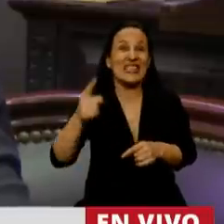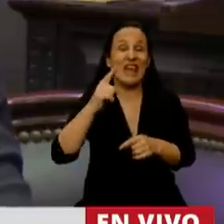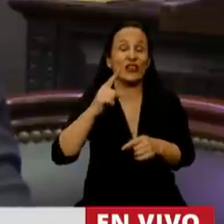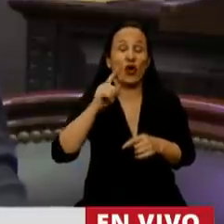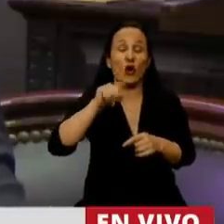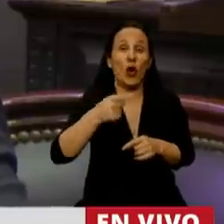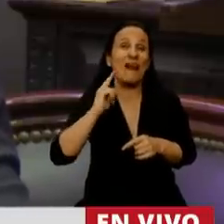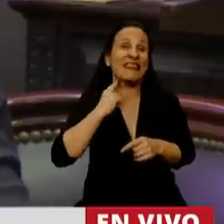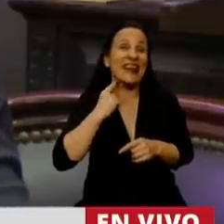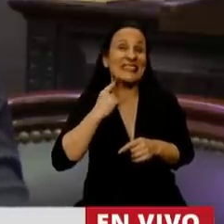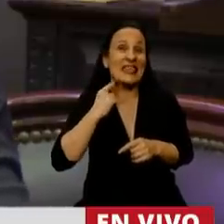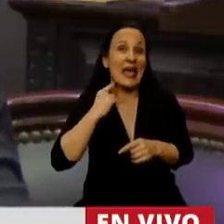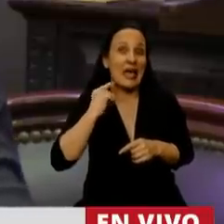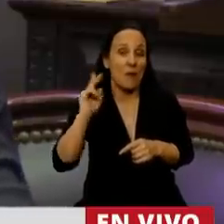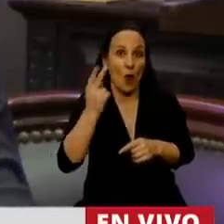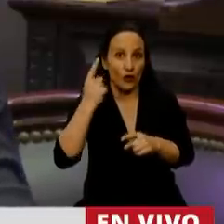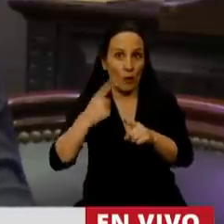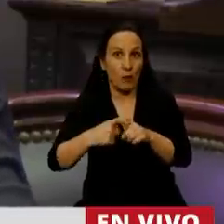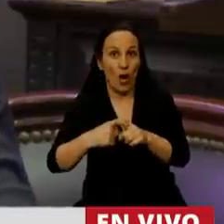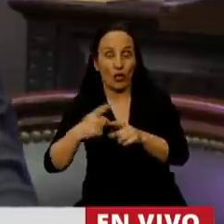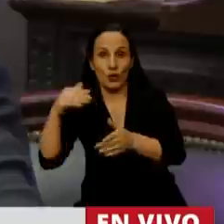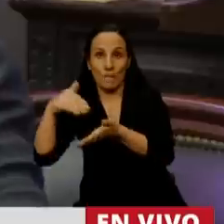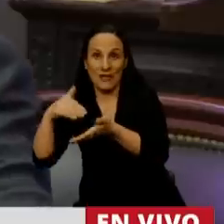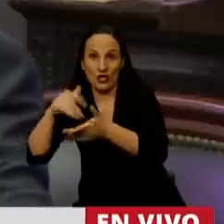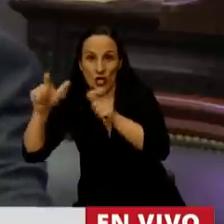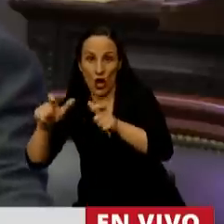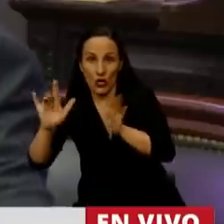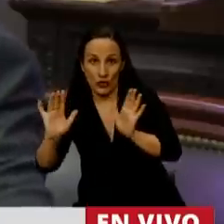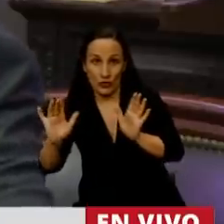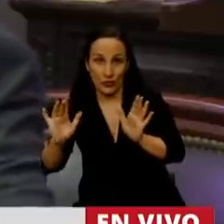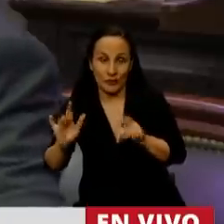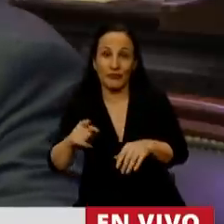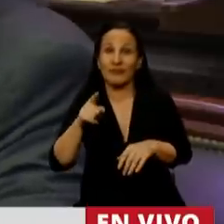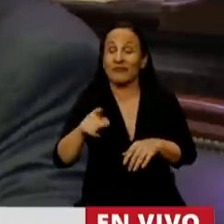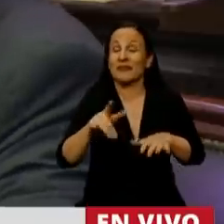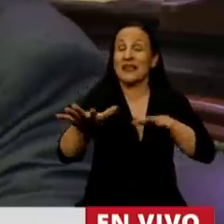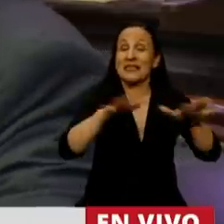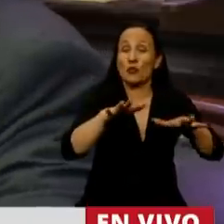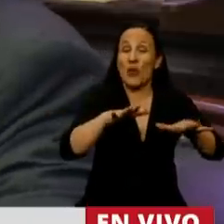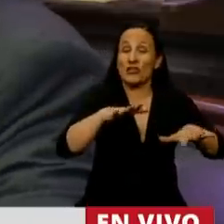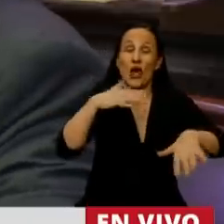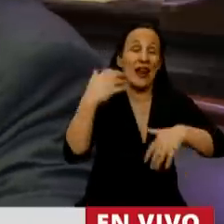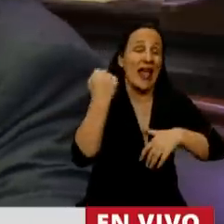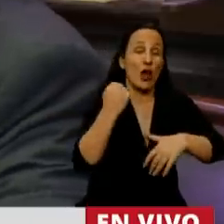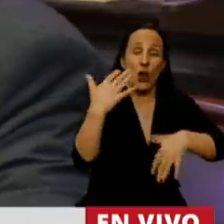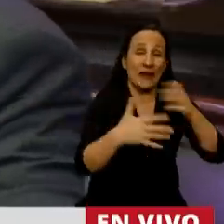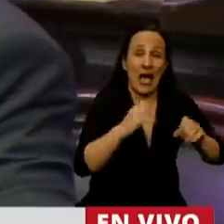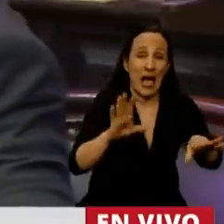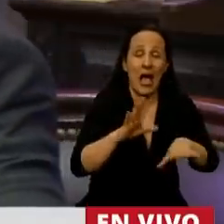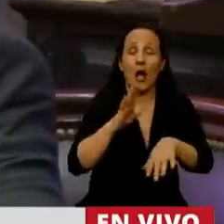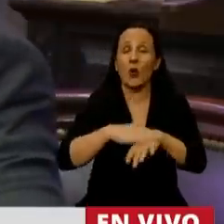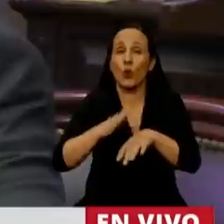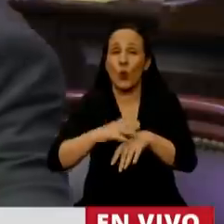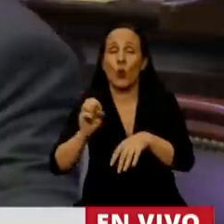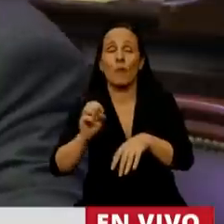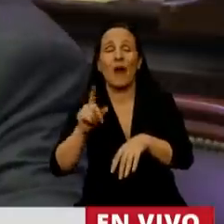millón primeros en el mundo nos metieron en la catástrofe económica para evitar el desastre sanitario tenemos la